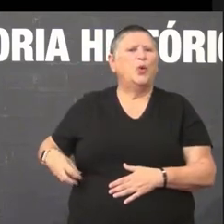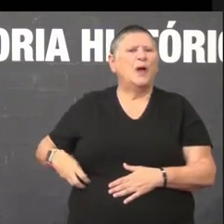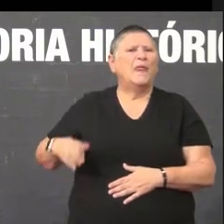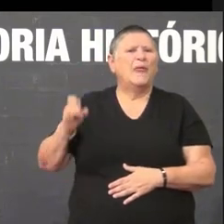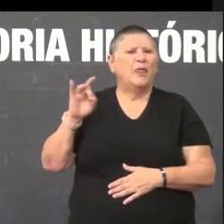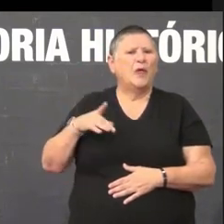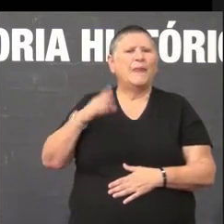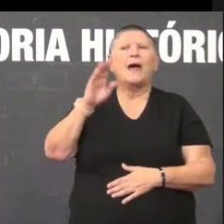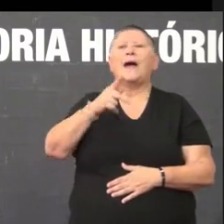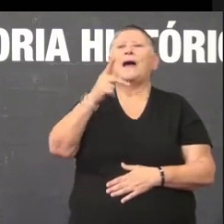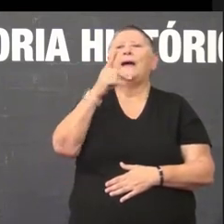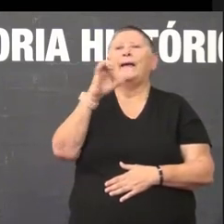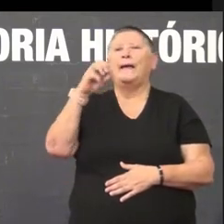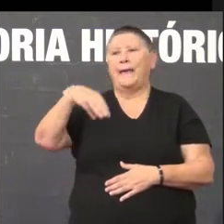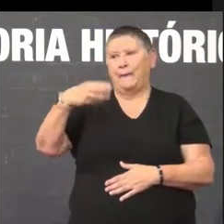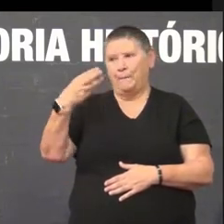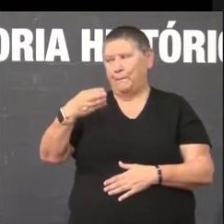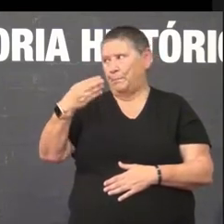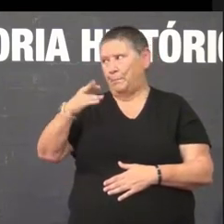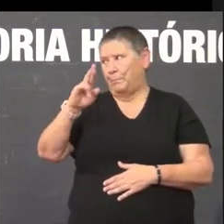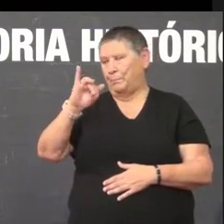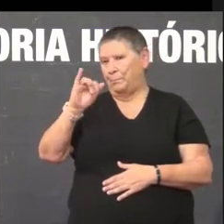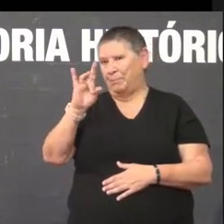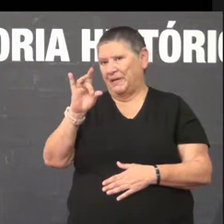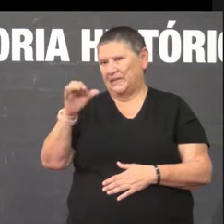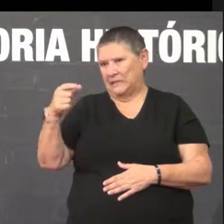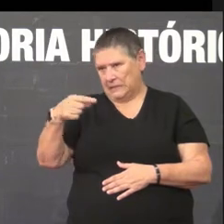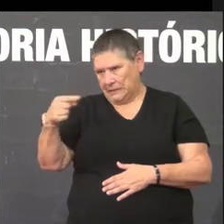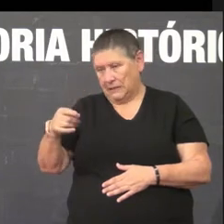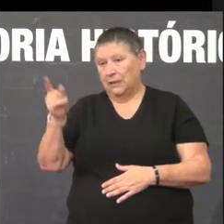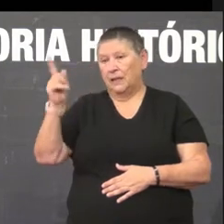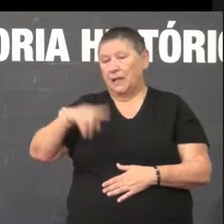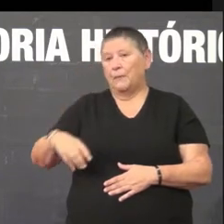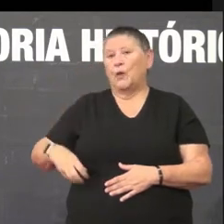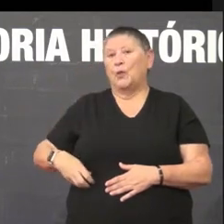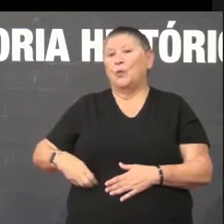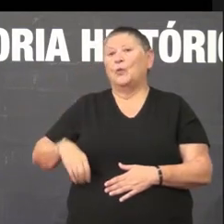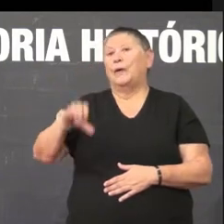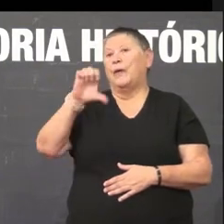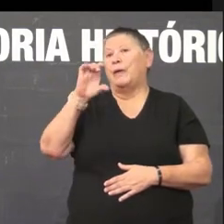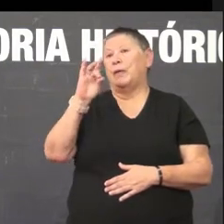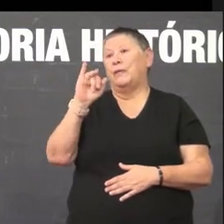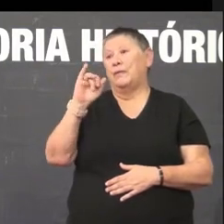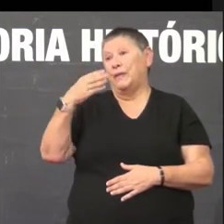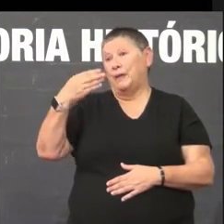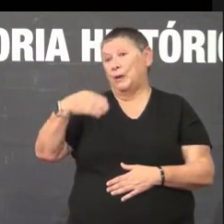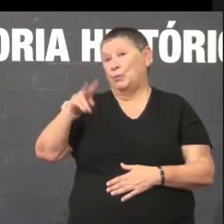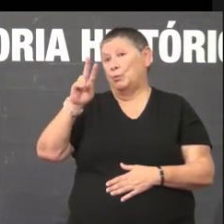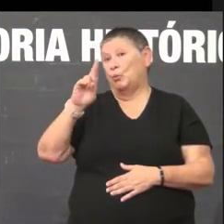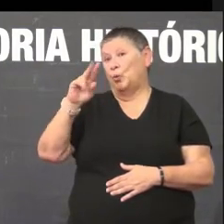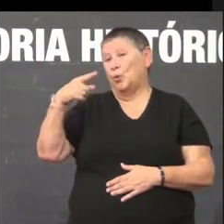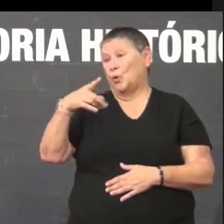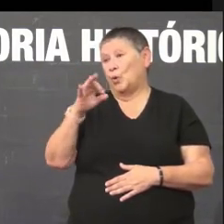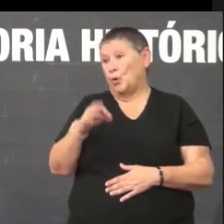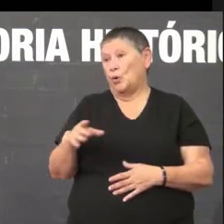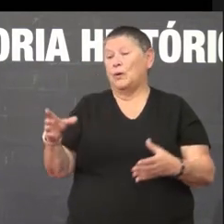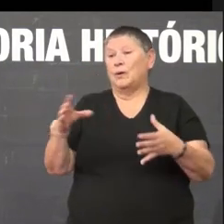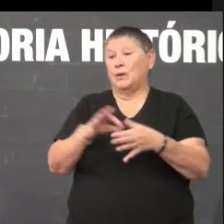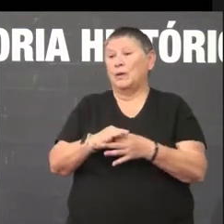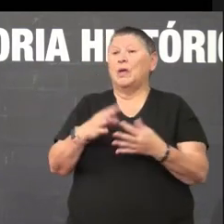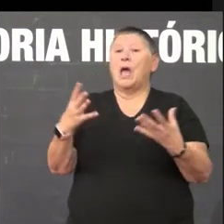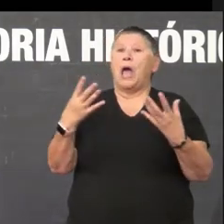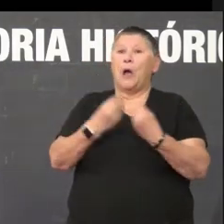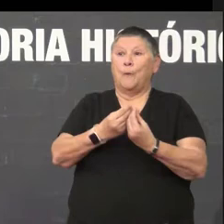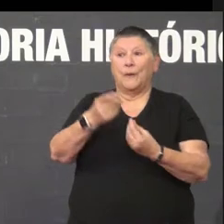sustituiu ao Duque de Edimburgo ao seu pasamento, acompañando a reina